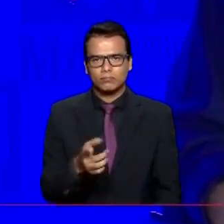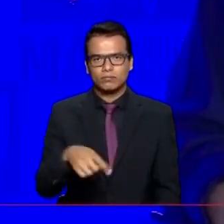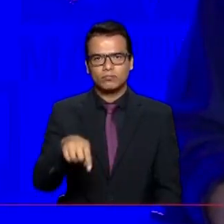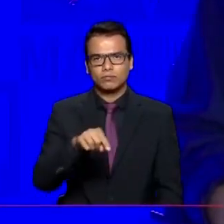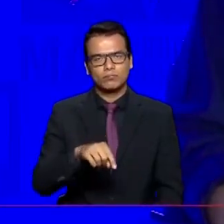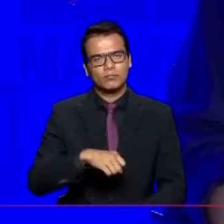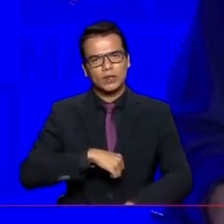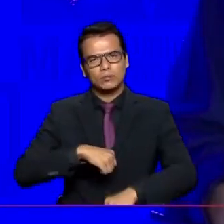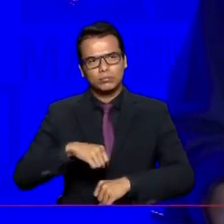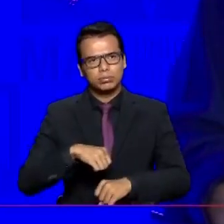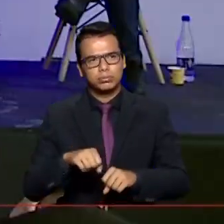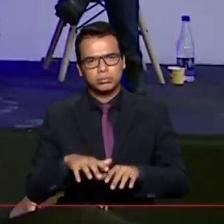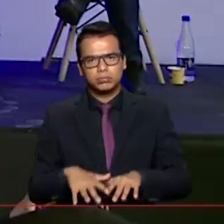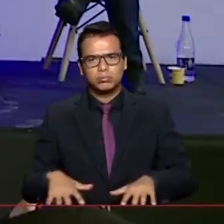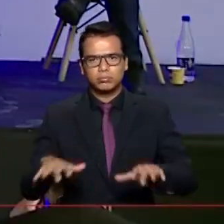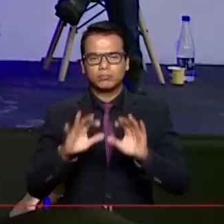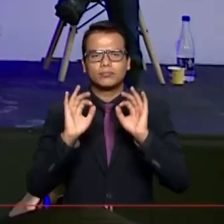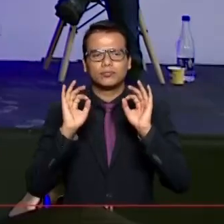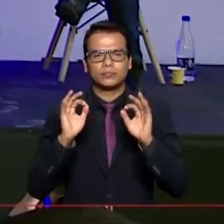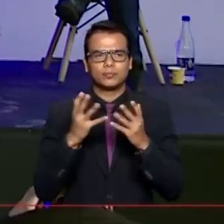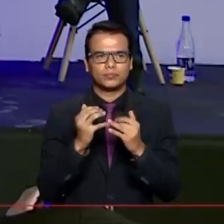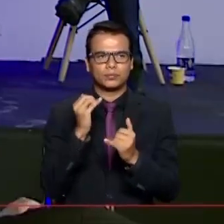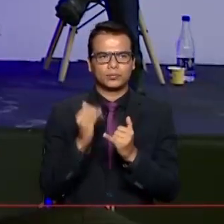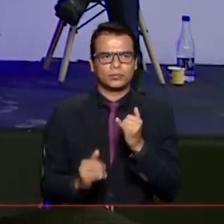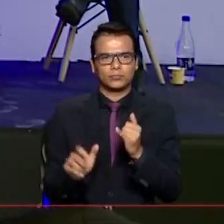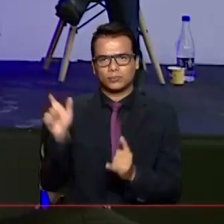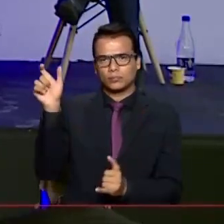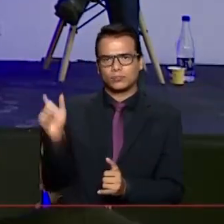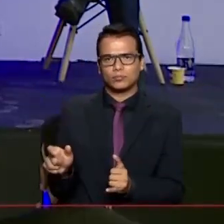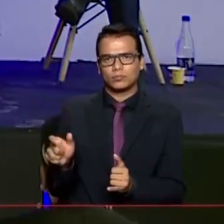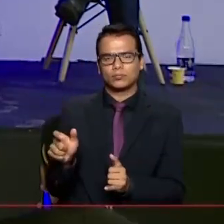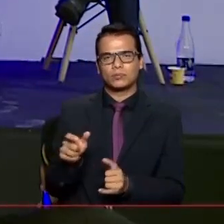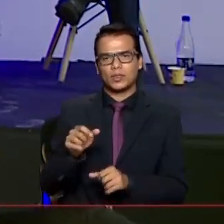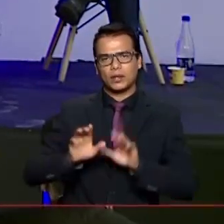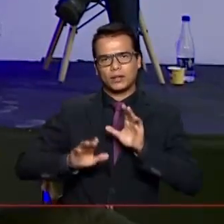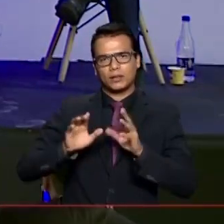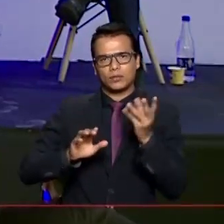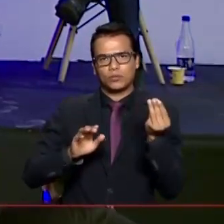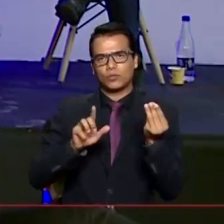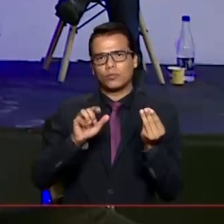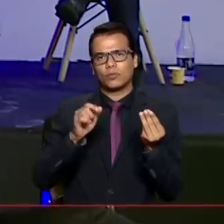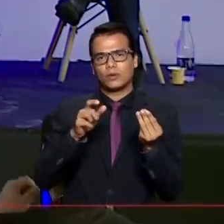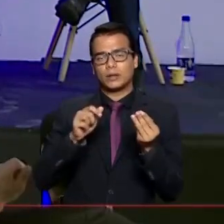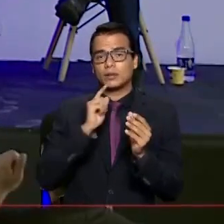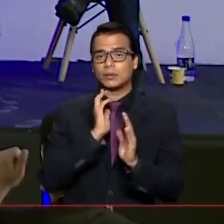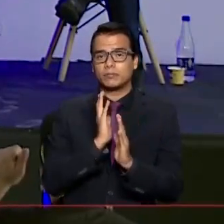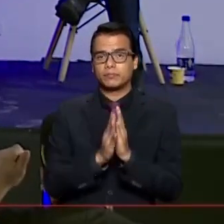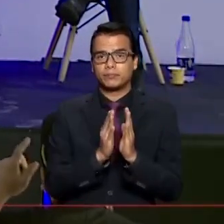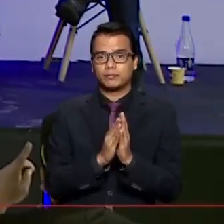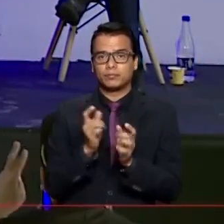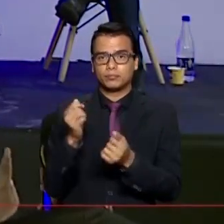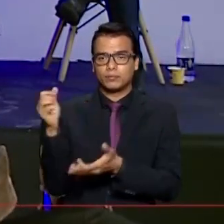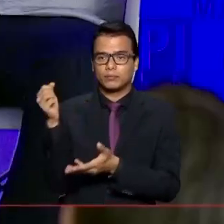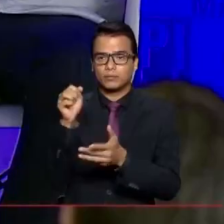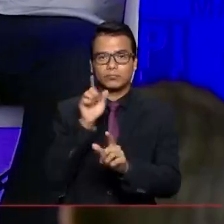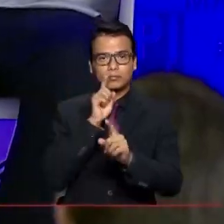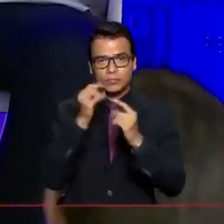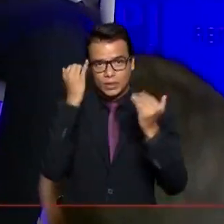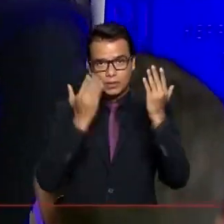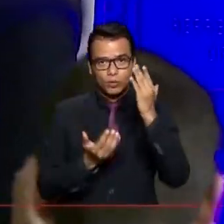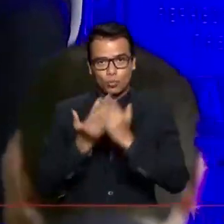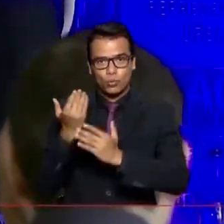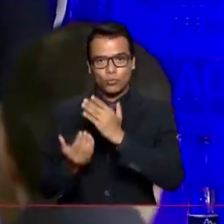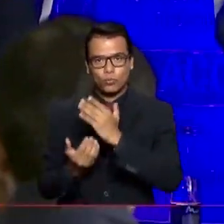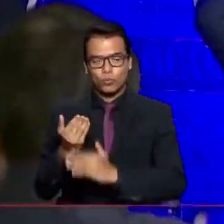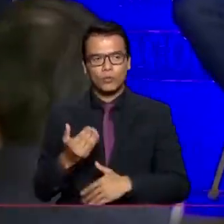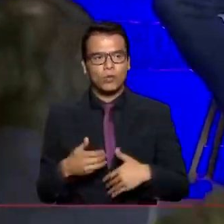espacios realmente seguros. Por último, el candidato por la Liga Anticorrupción dijo que los dineros para la innovación deberán salir de